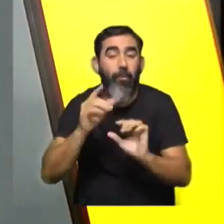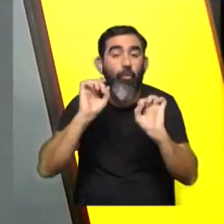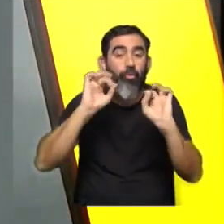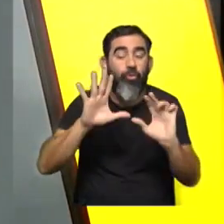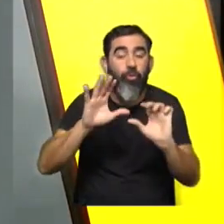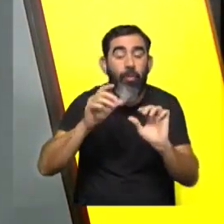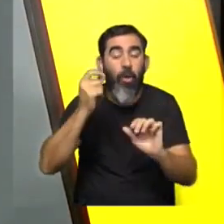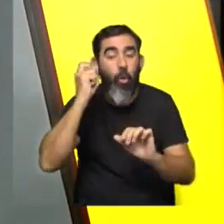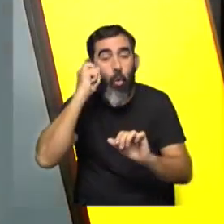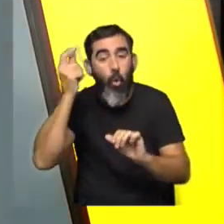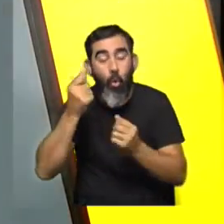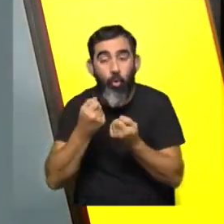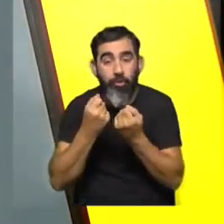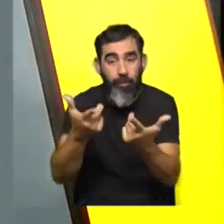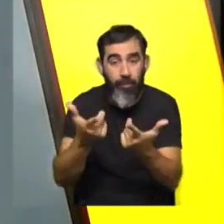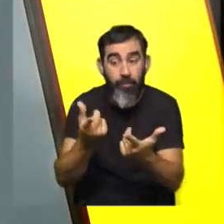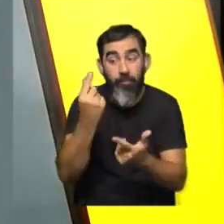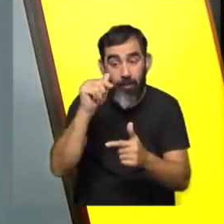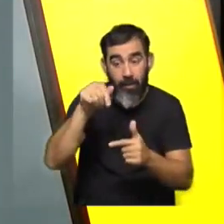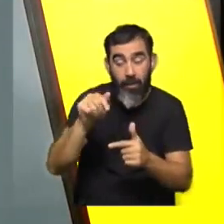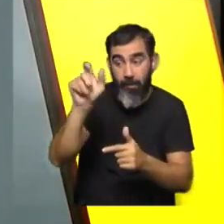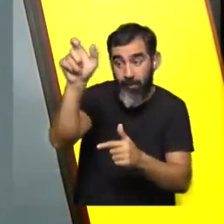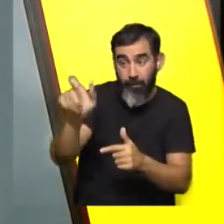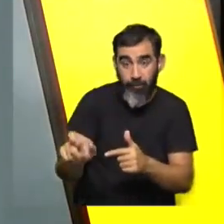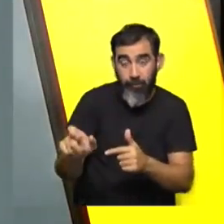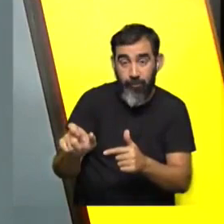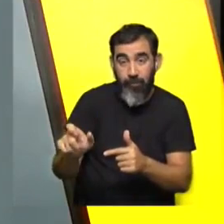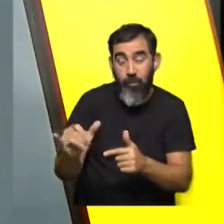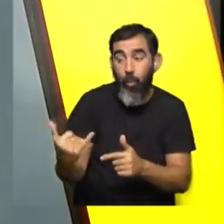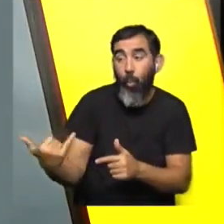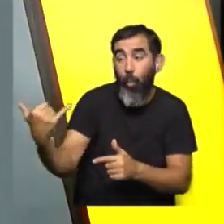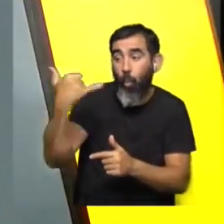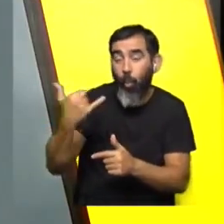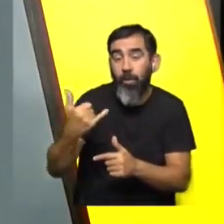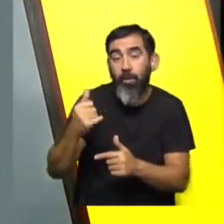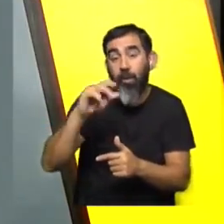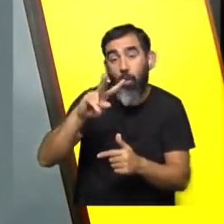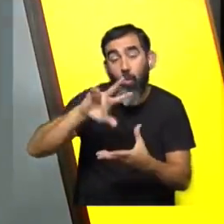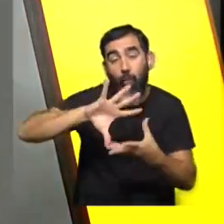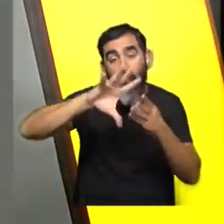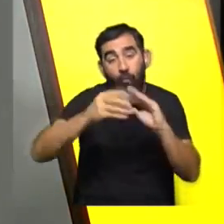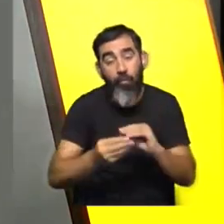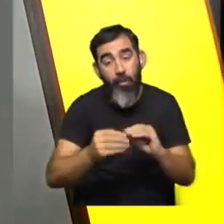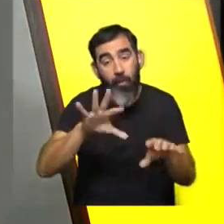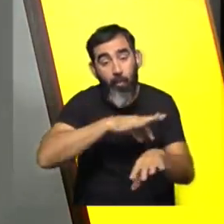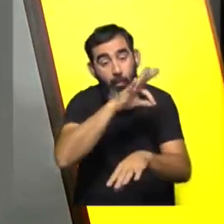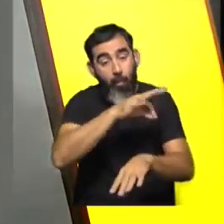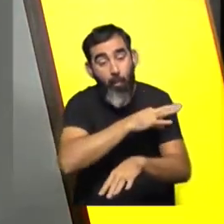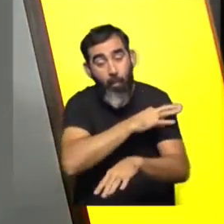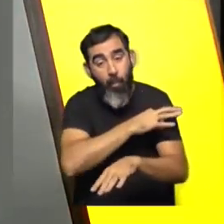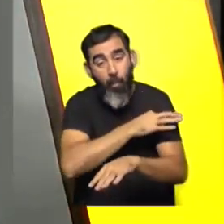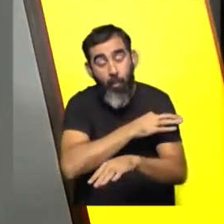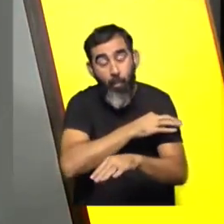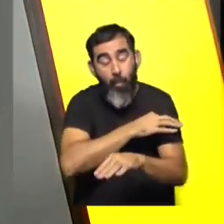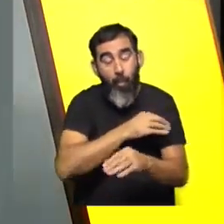para generar conocimiento, que en este caso Gonzalo nos contó que, bueno, que pueden tener dos aplicaciones. Por ejemplo, el mosquito, lo que